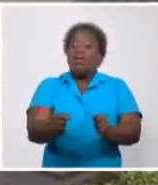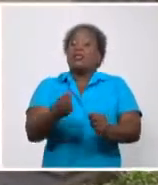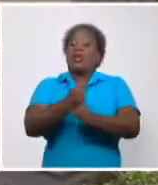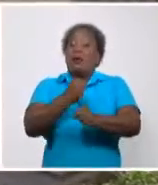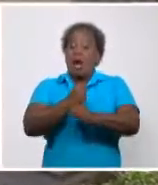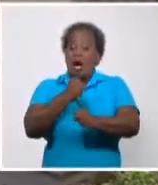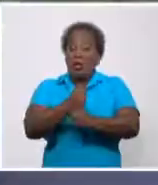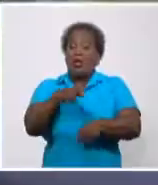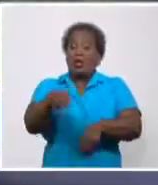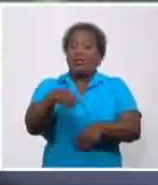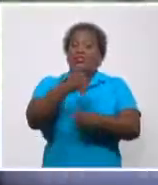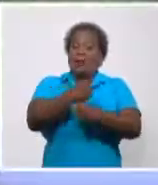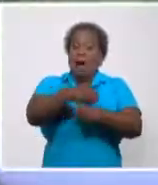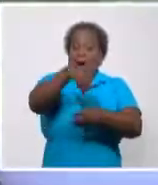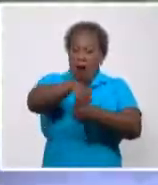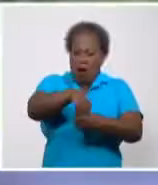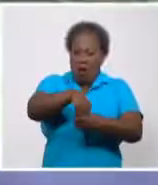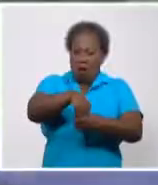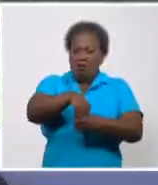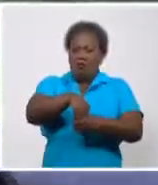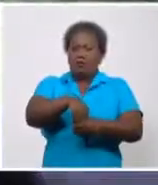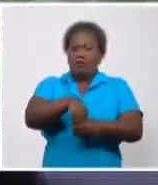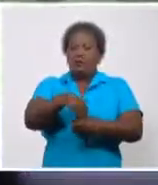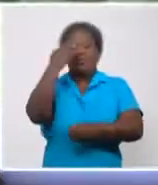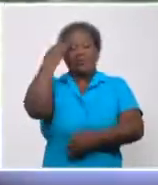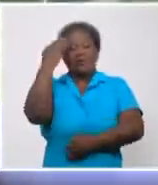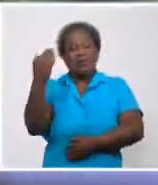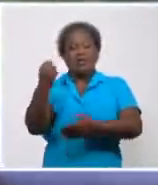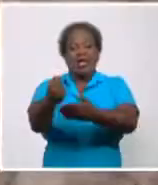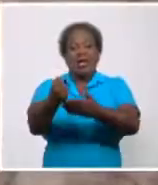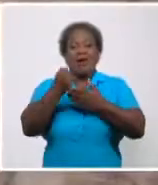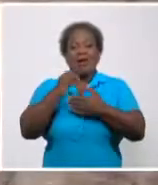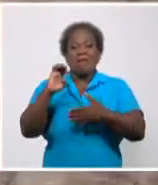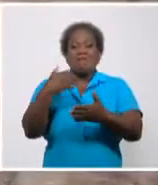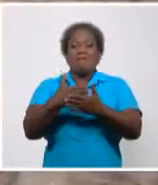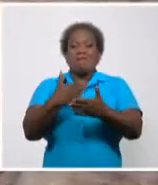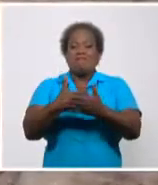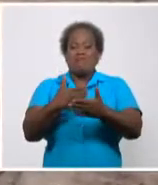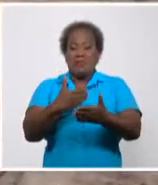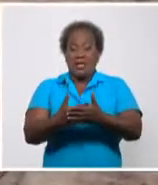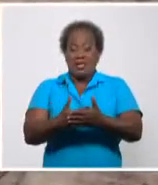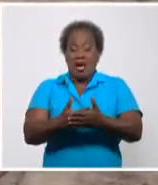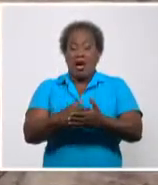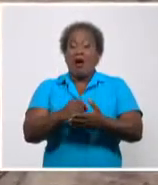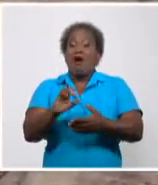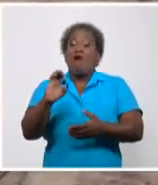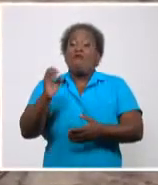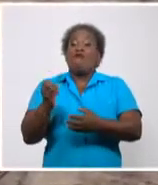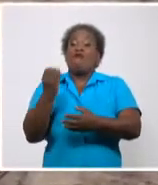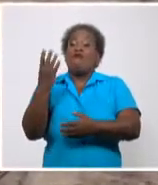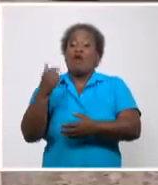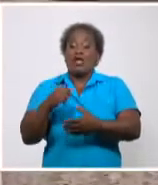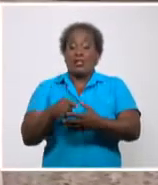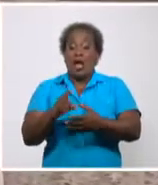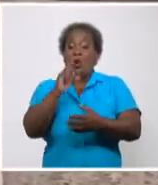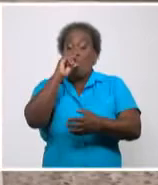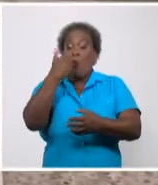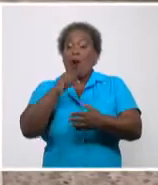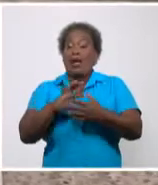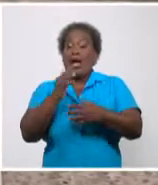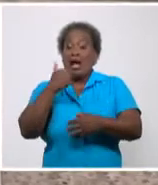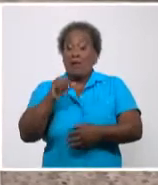de desarrollo de la zona y gracias al apoyo de la empresa agroforestal guanahacabibes se recuperó el helipuerto